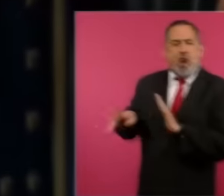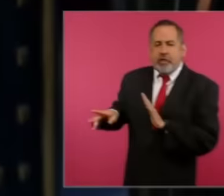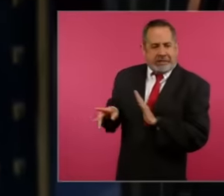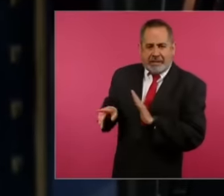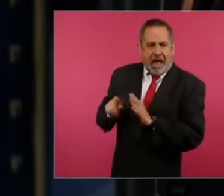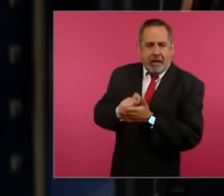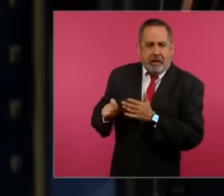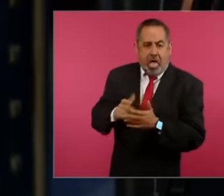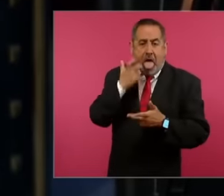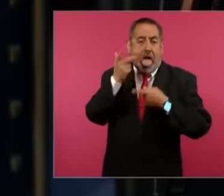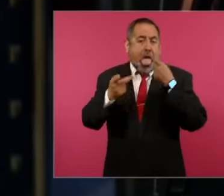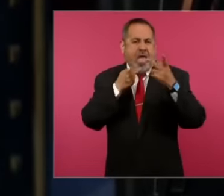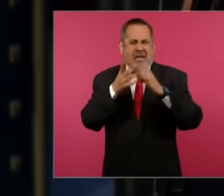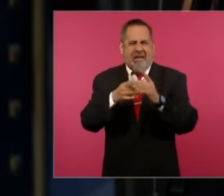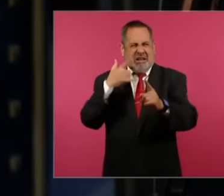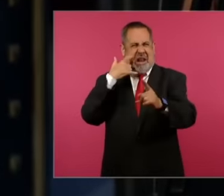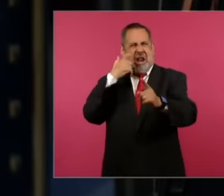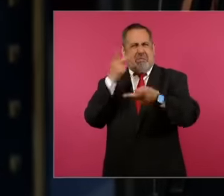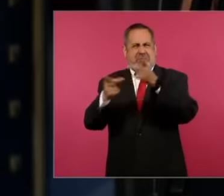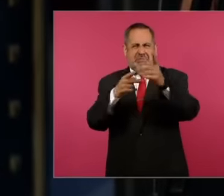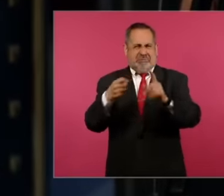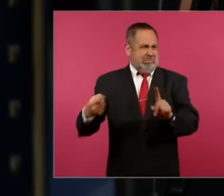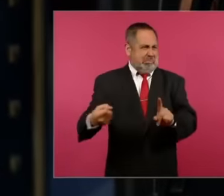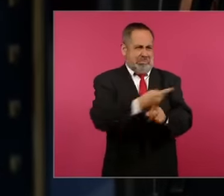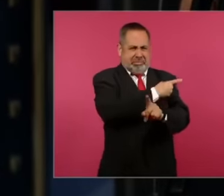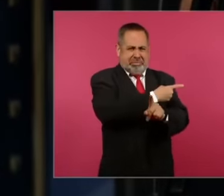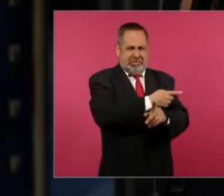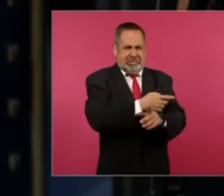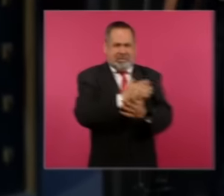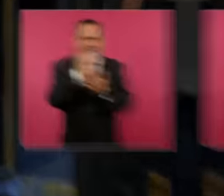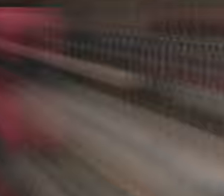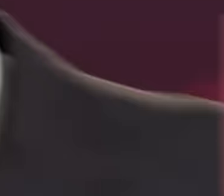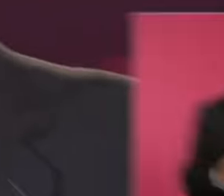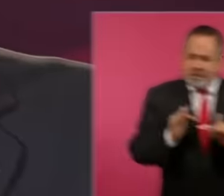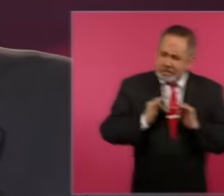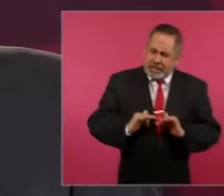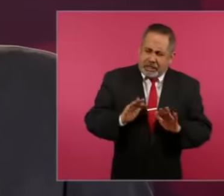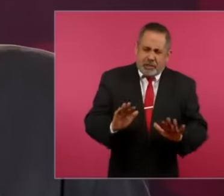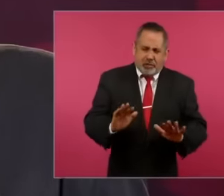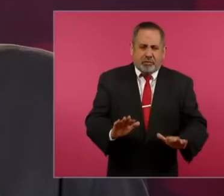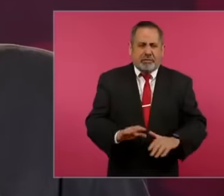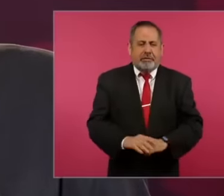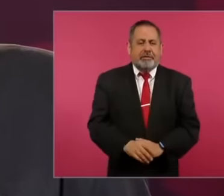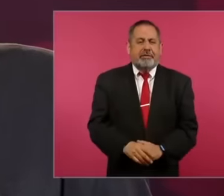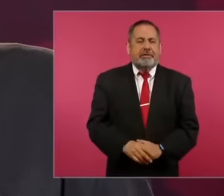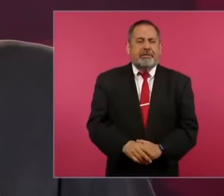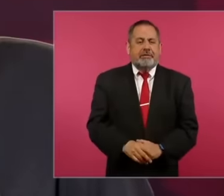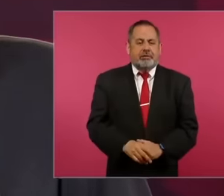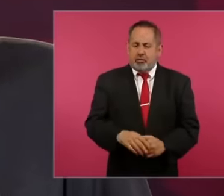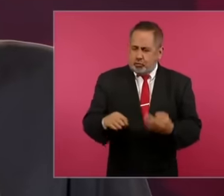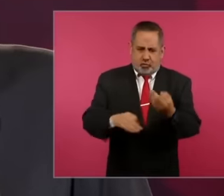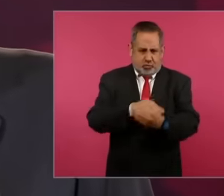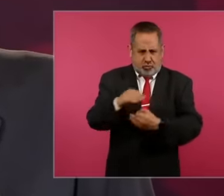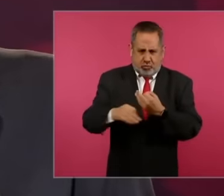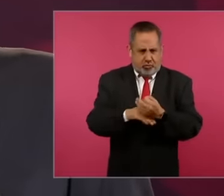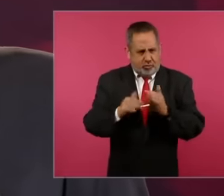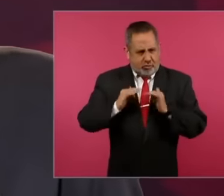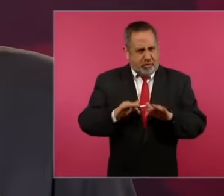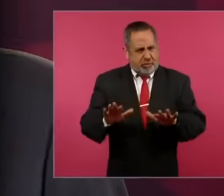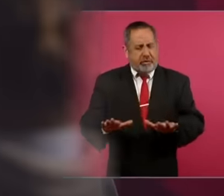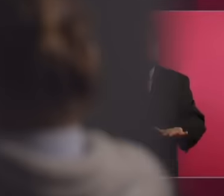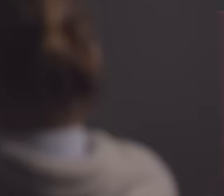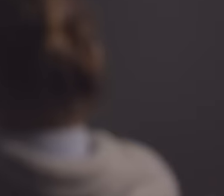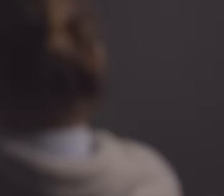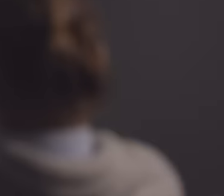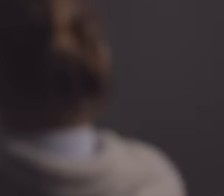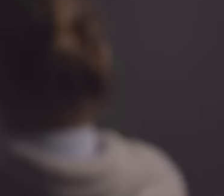envió otro reportero para cuestionar al presidente Andrés Manuel López Obrador. Al parecer,